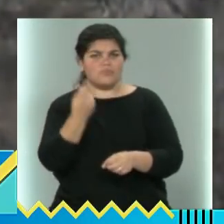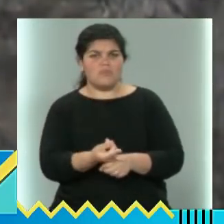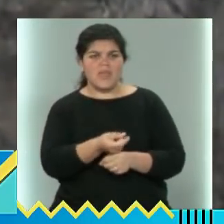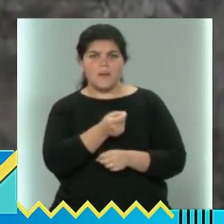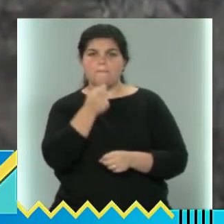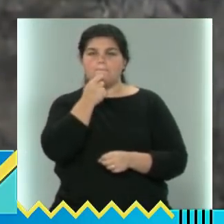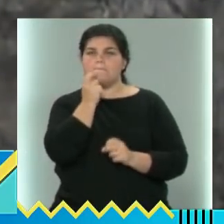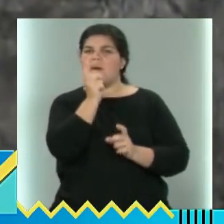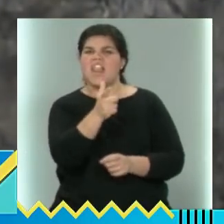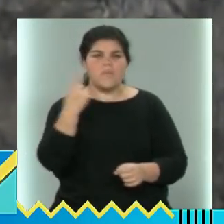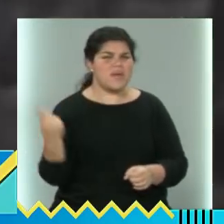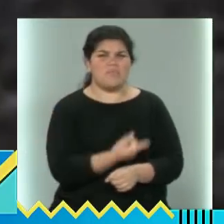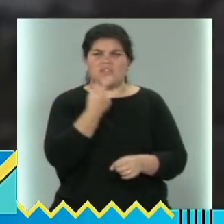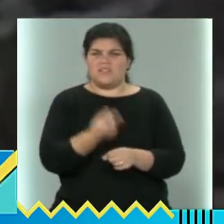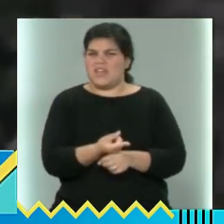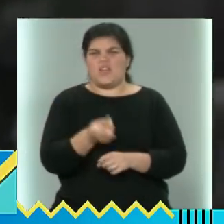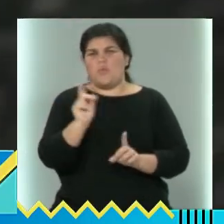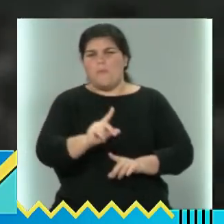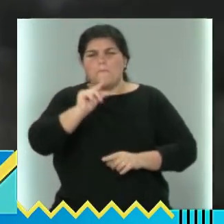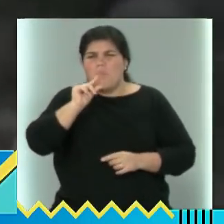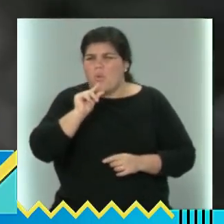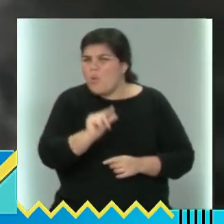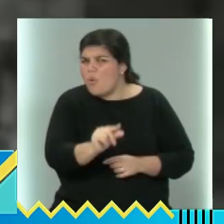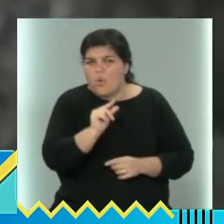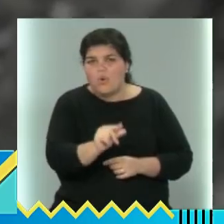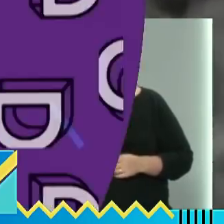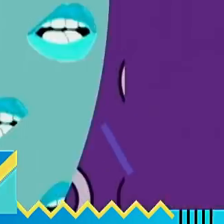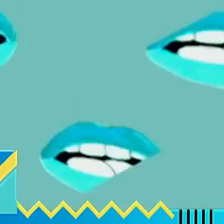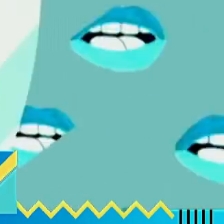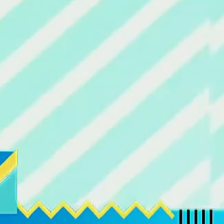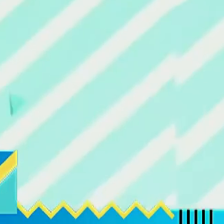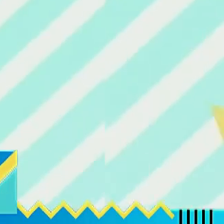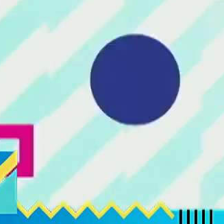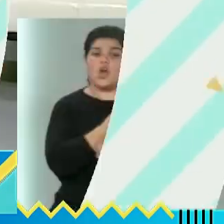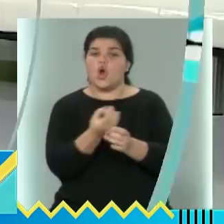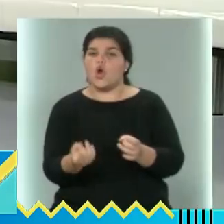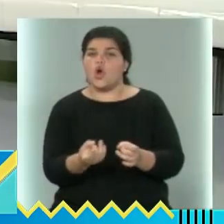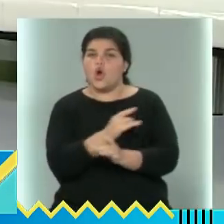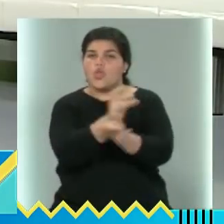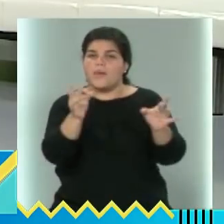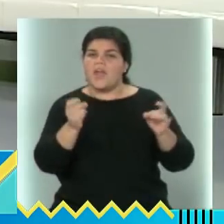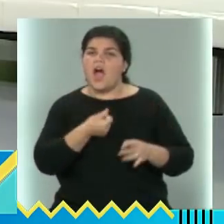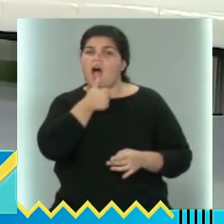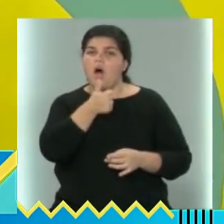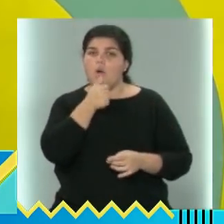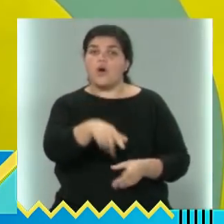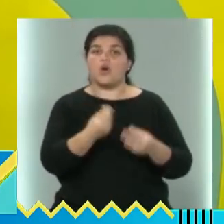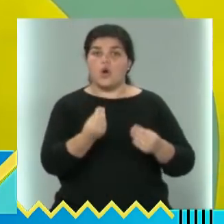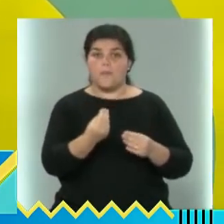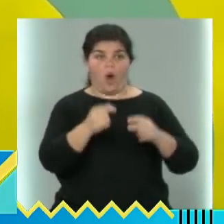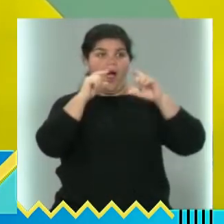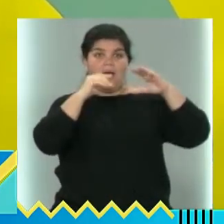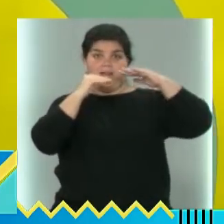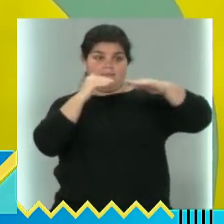palabra imposible, pero es remotísima. Y donde sí tenés un riesgo de contaminación de napas es a través de la contaminación